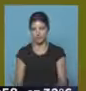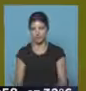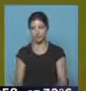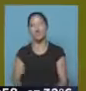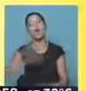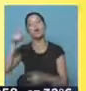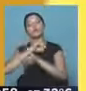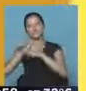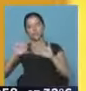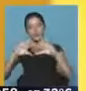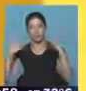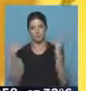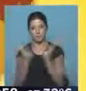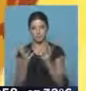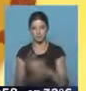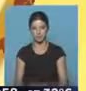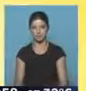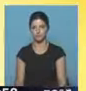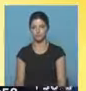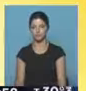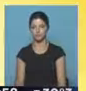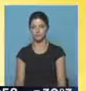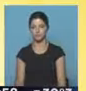Esto también pasó en el mundo.